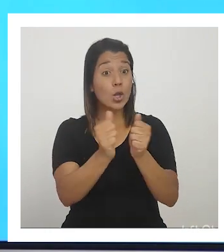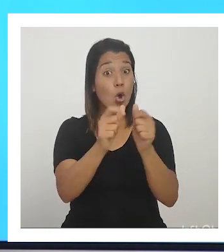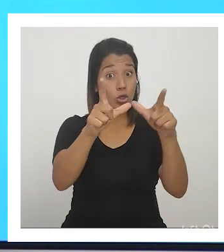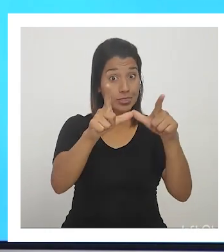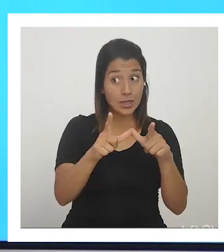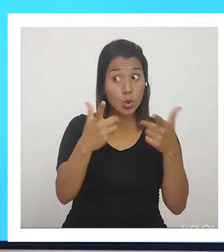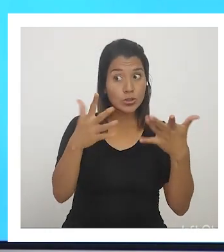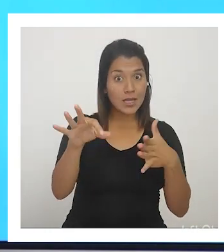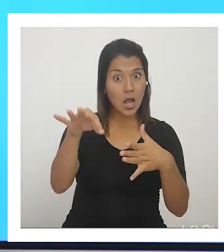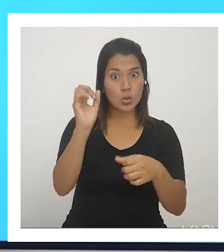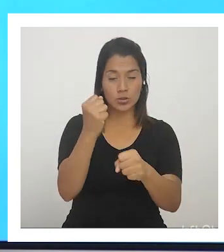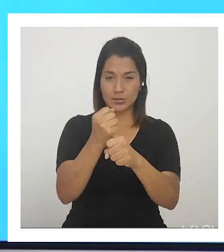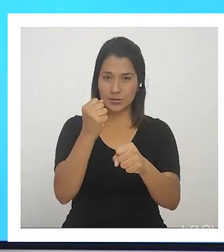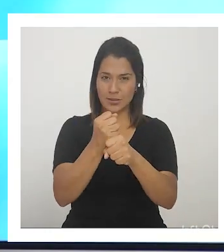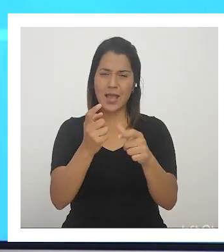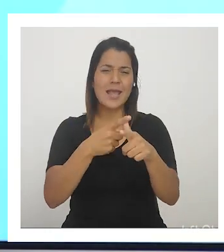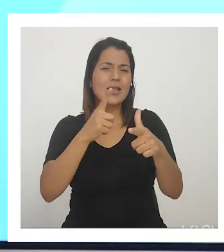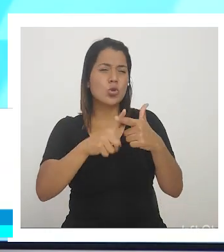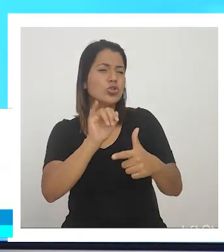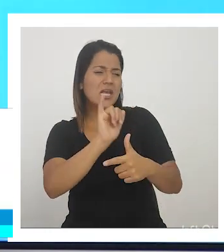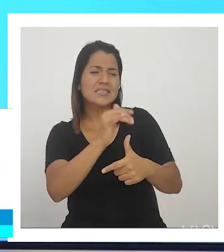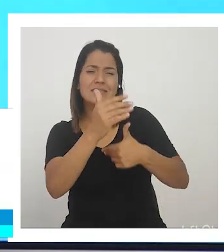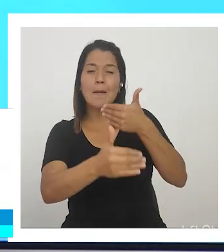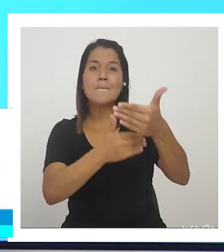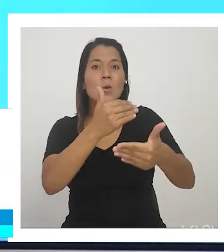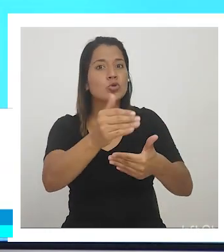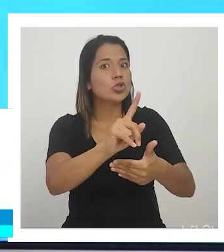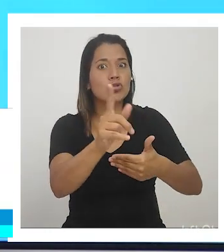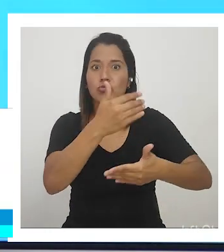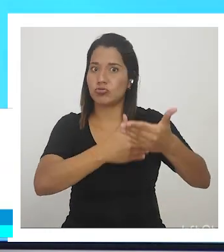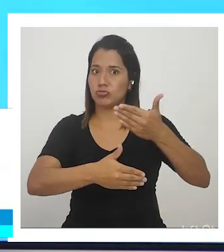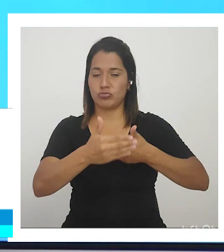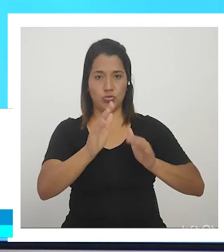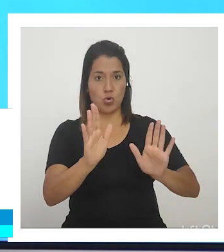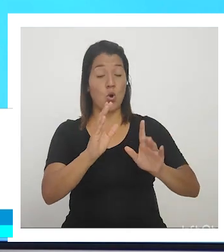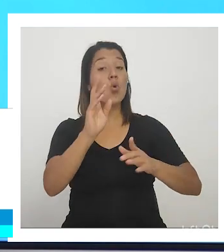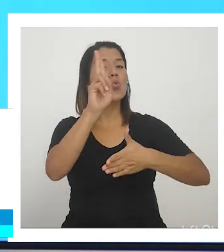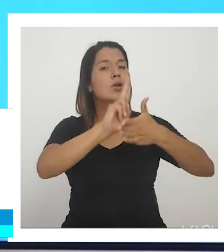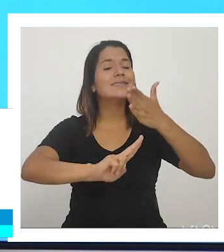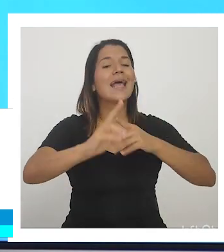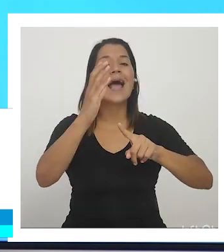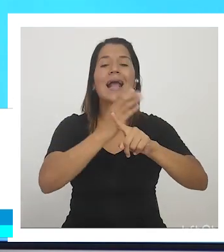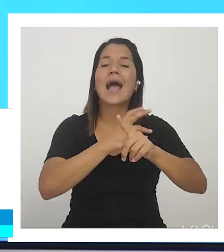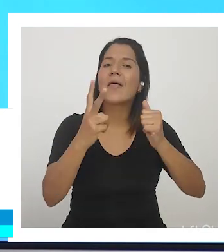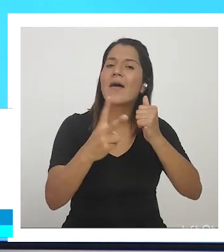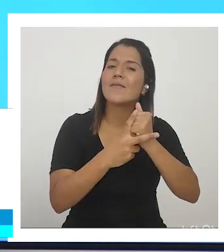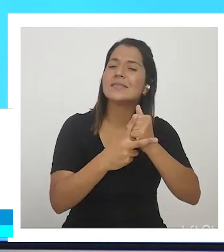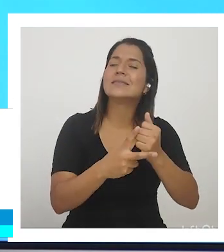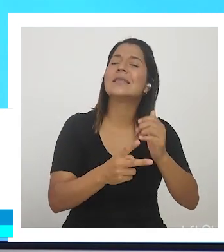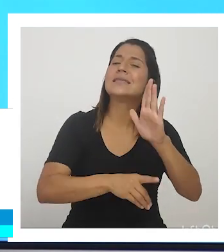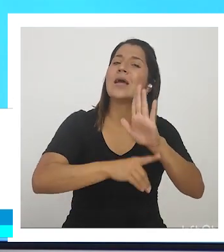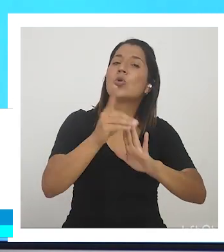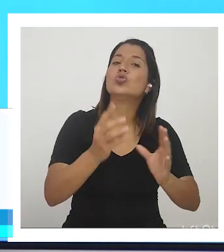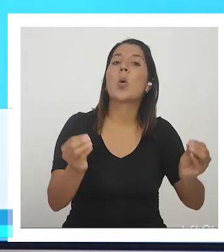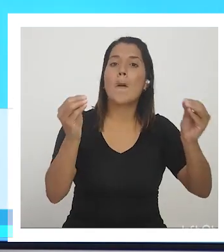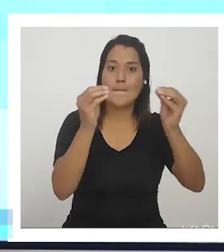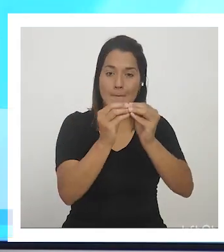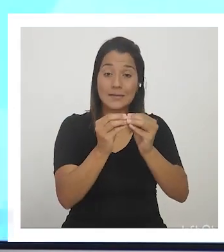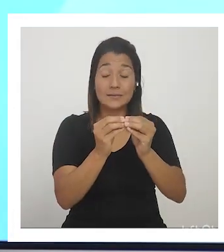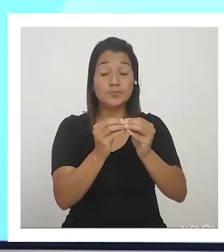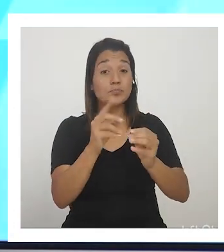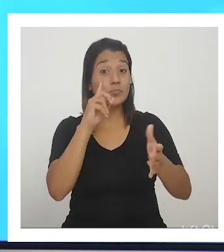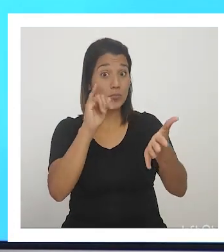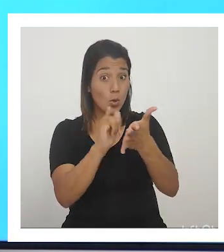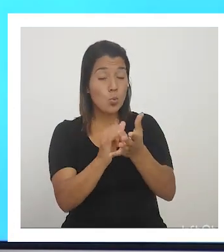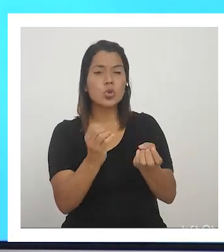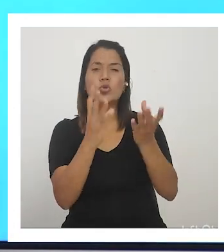dinámica irreversible que las universidades cada vez estamos desarrollando en acciones de esta naturaleza. Por eso era muy